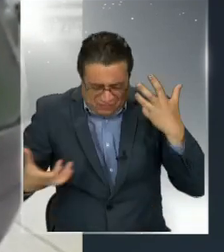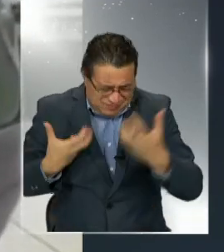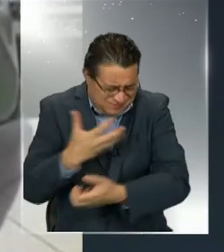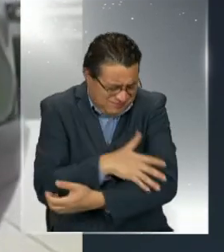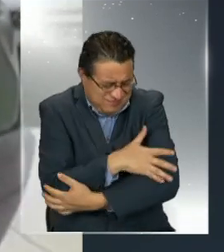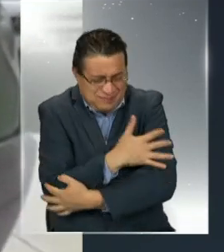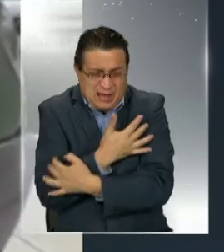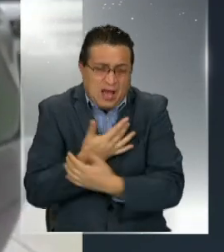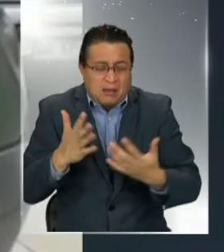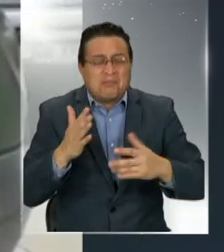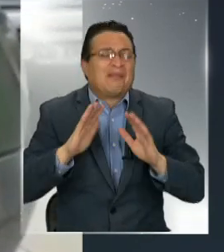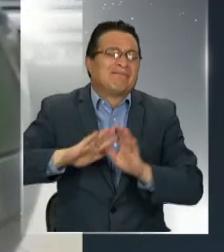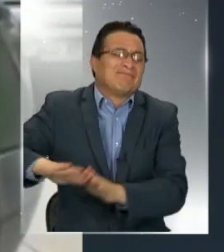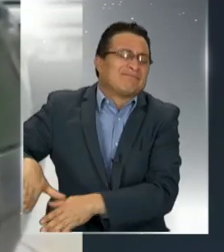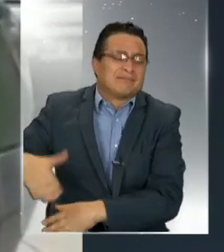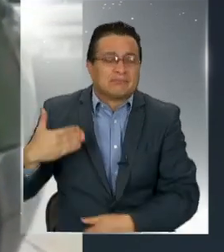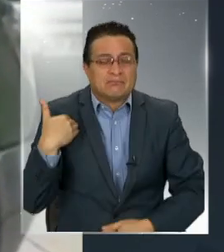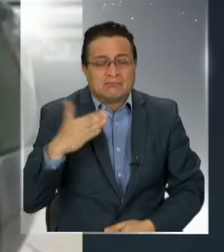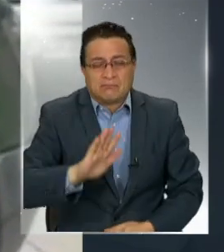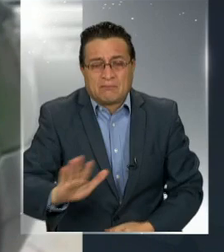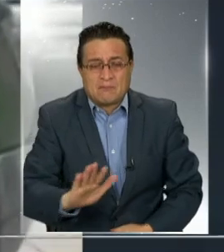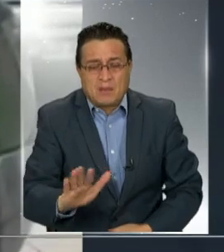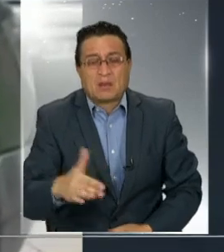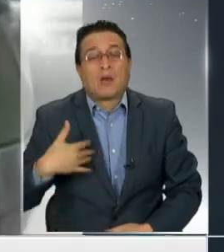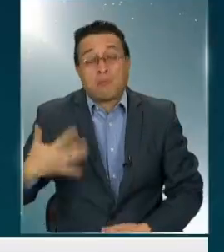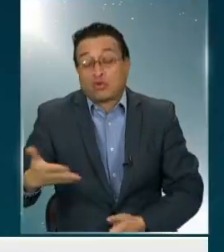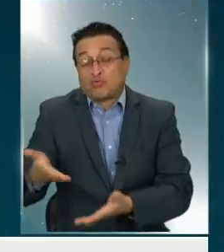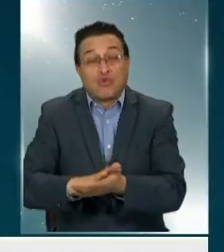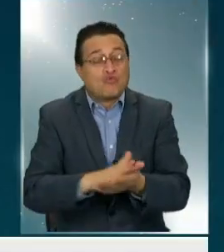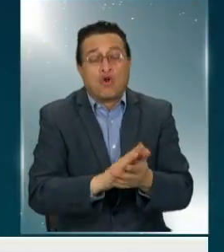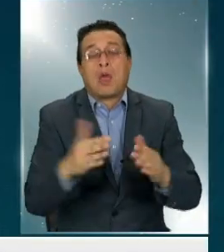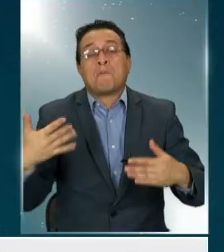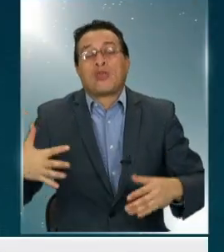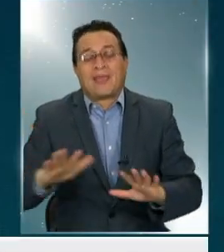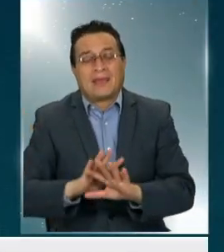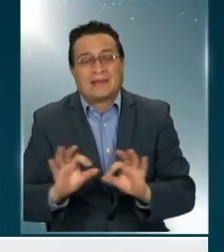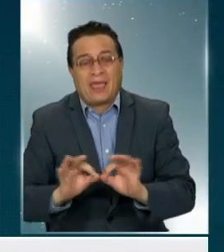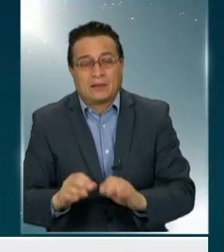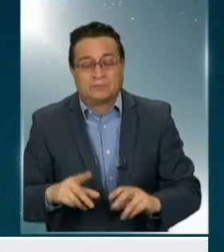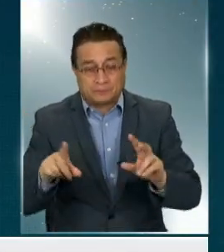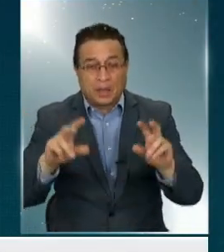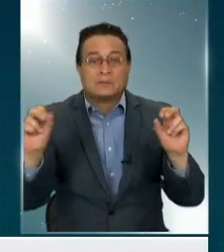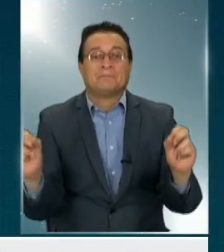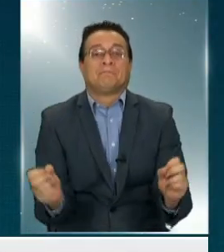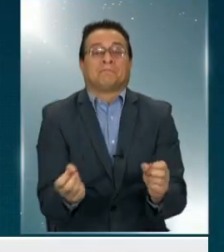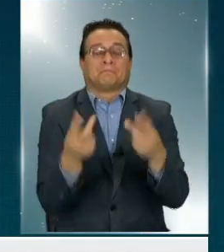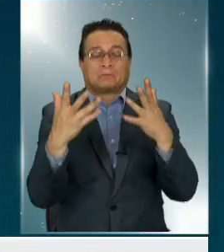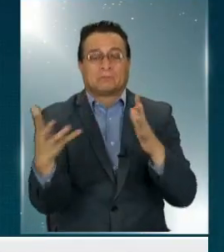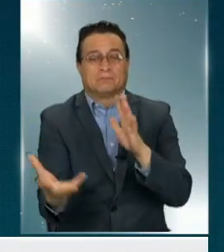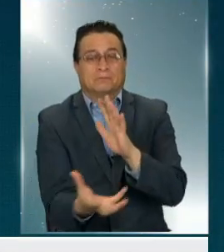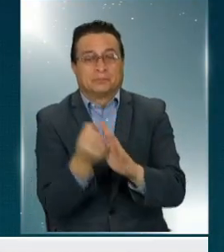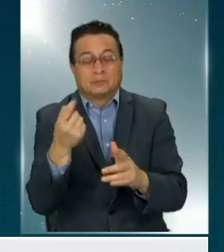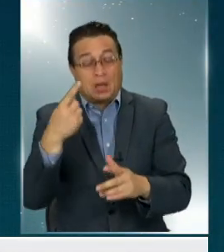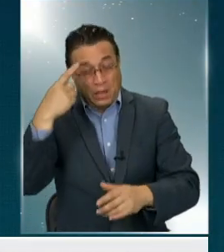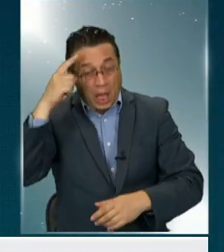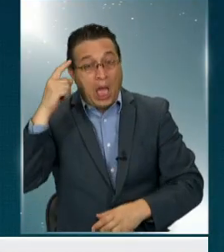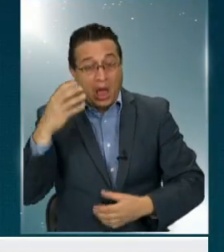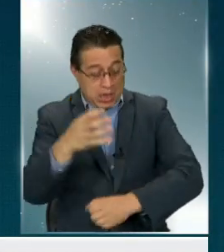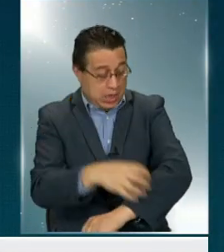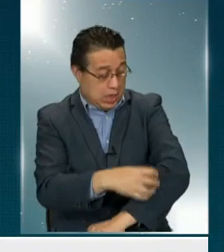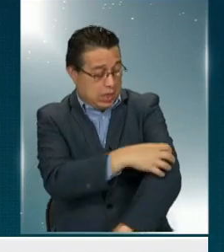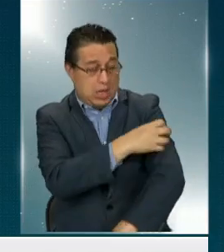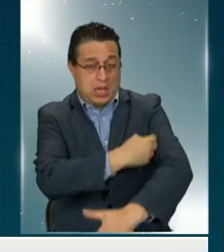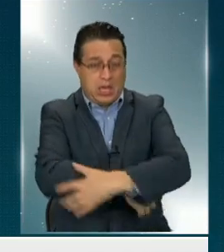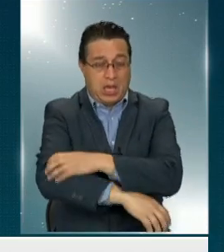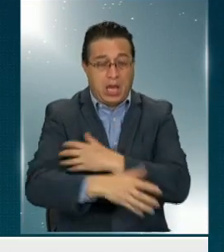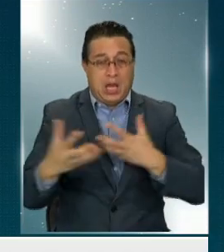eso es un cuento aparte, lo importante es que no hay fallecido. El rescate resultó ser un éxito pese a las quemaduras en diferentes partes